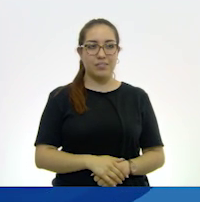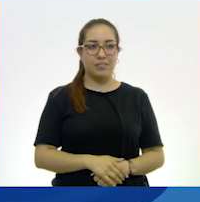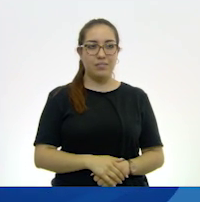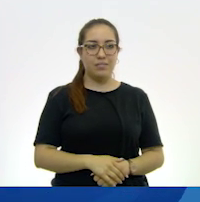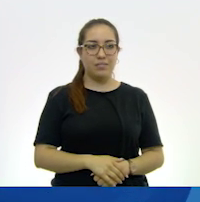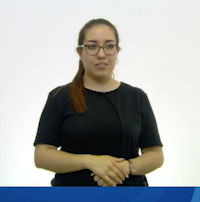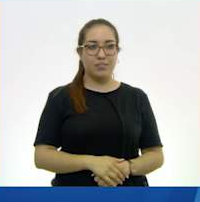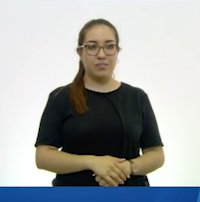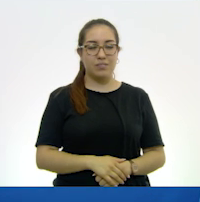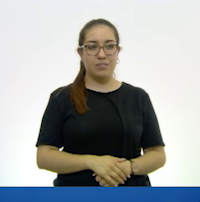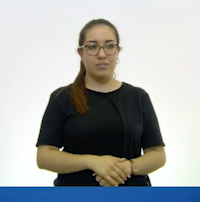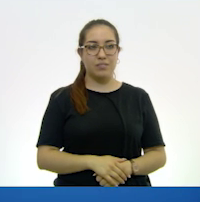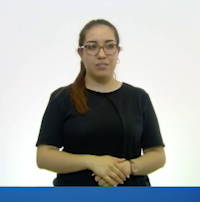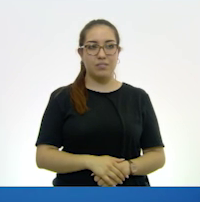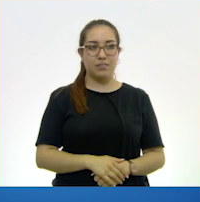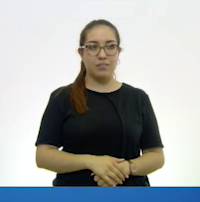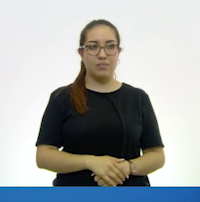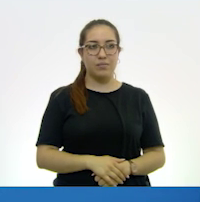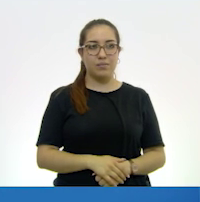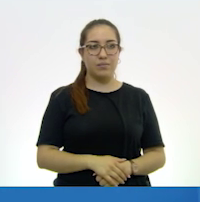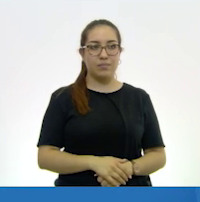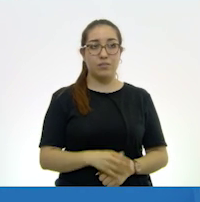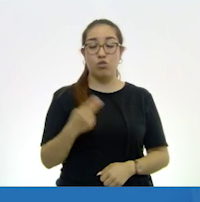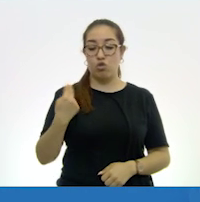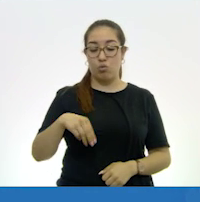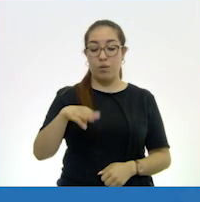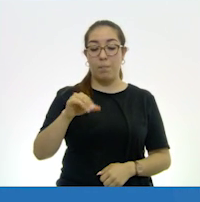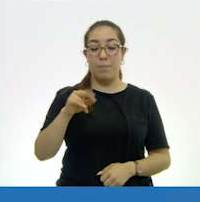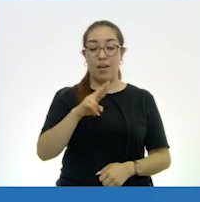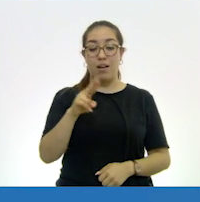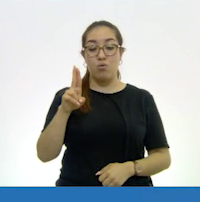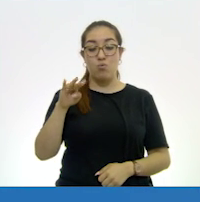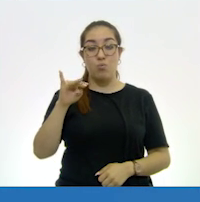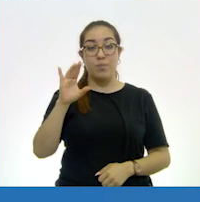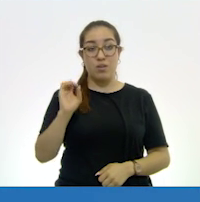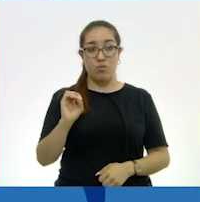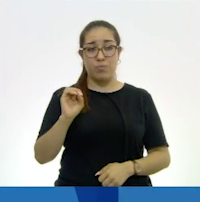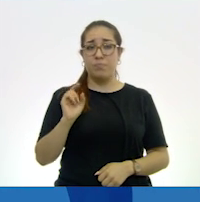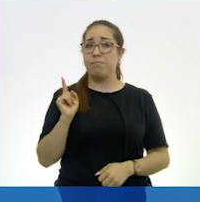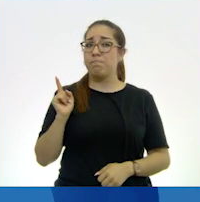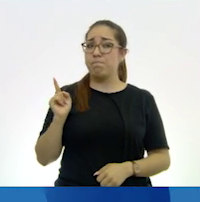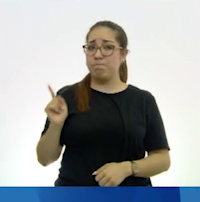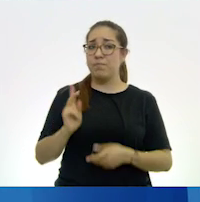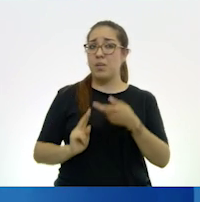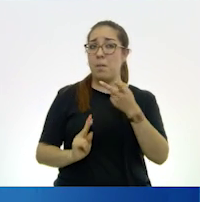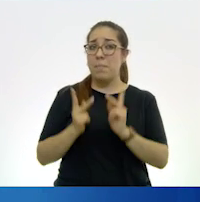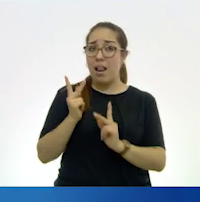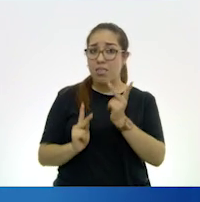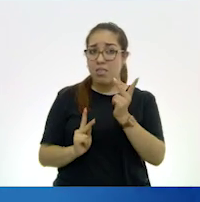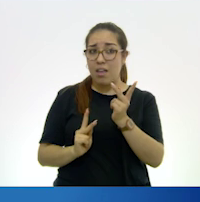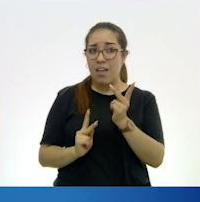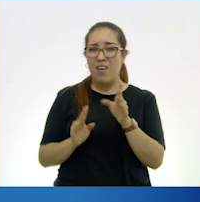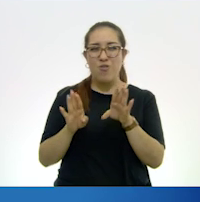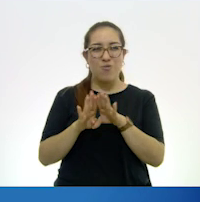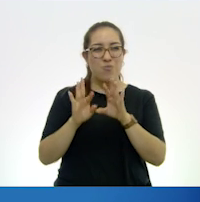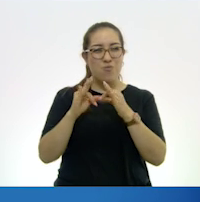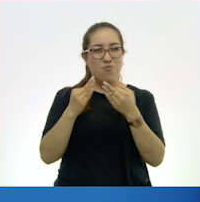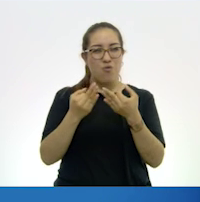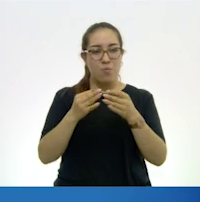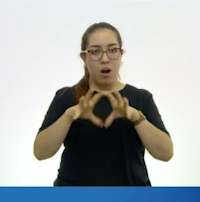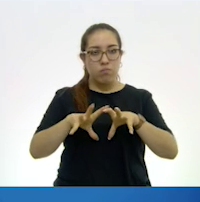mara, manau, injizi. Marrubio. Es una planta que crece en forma de